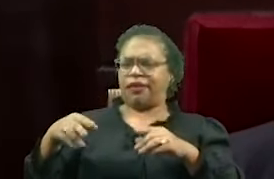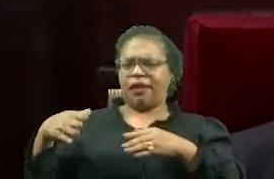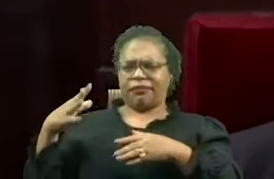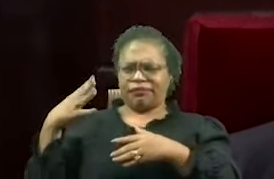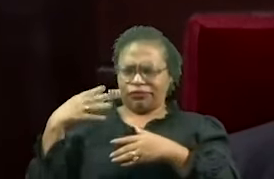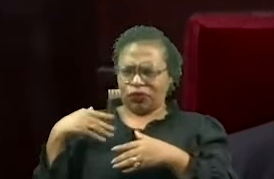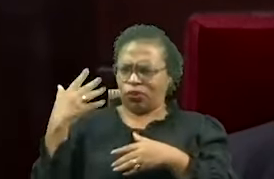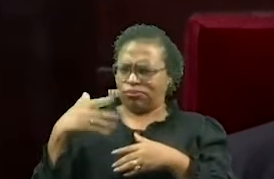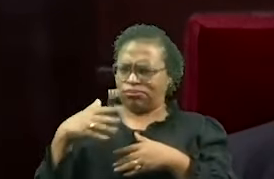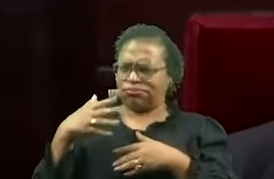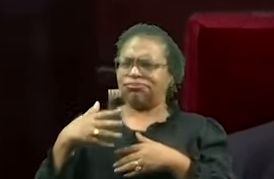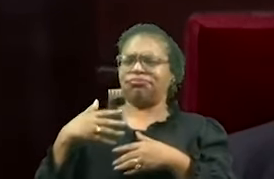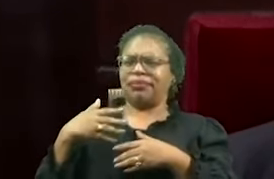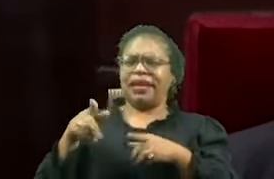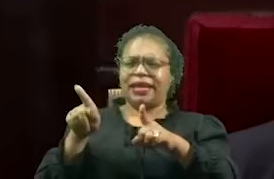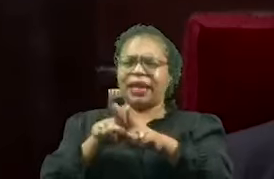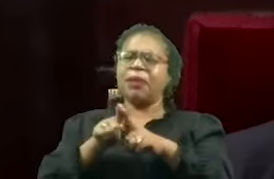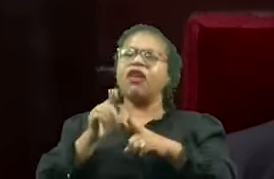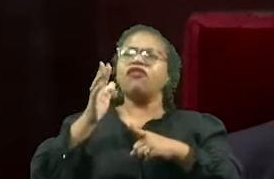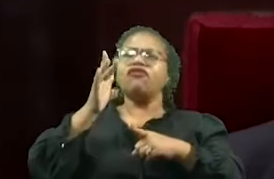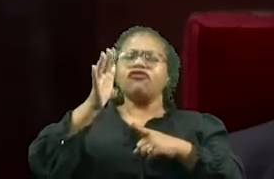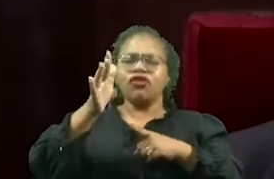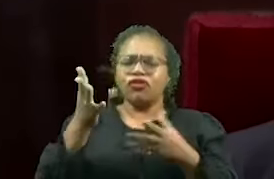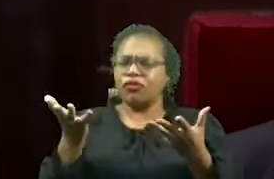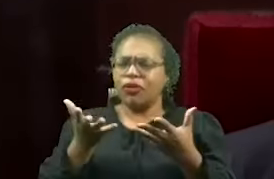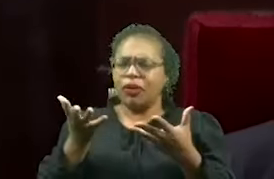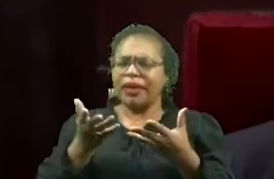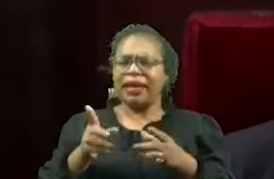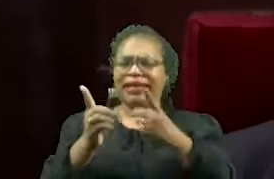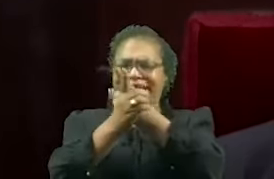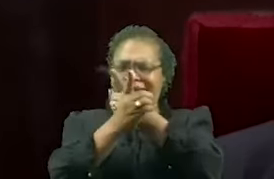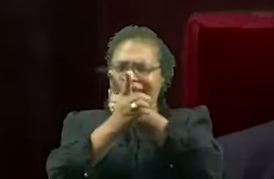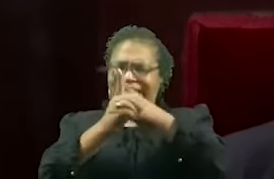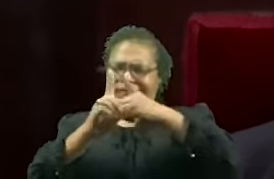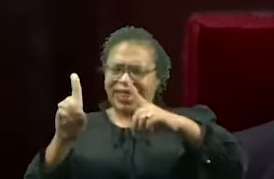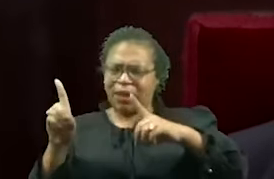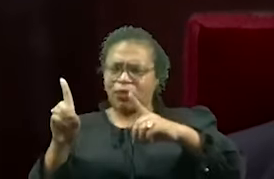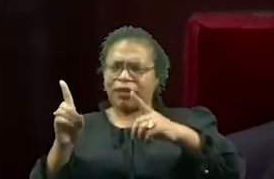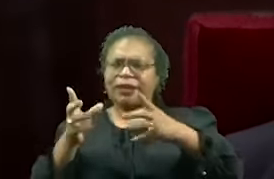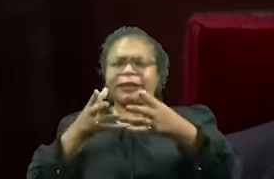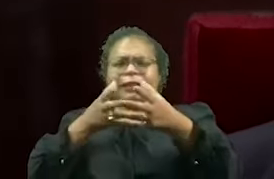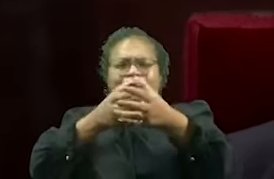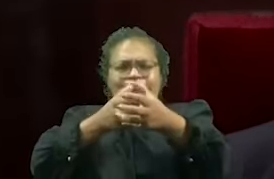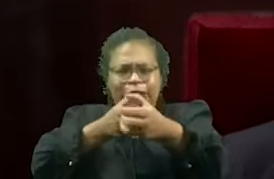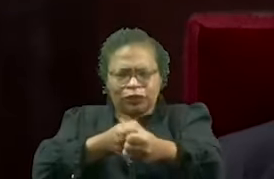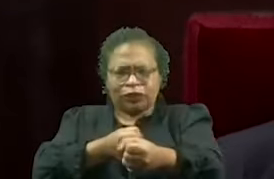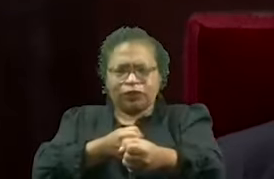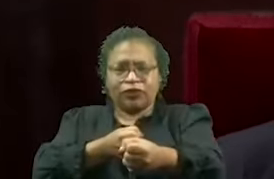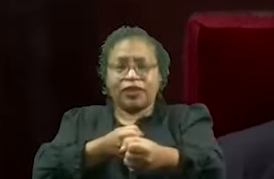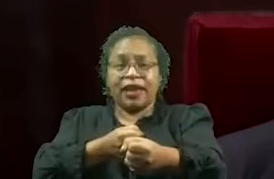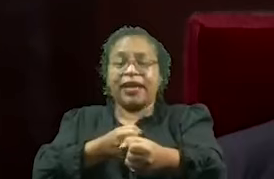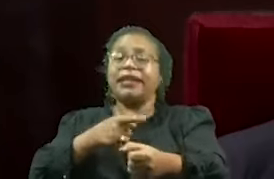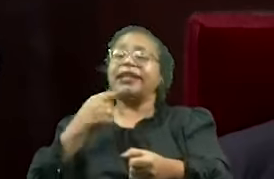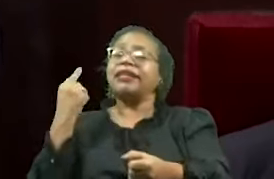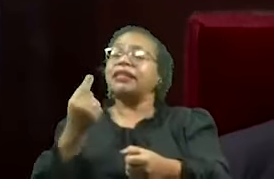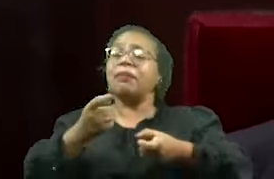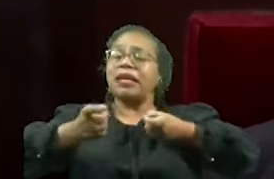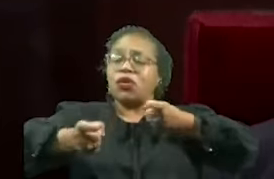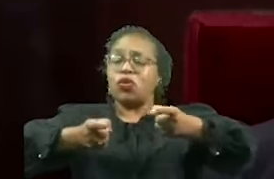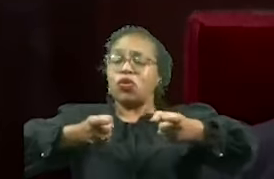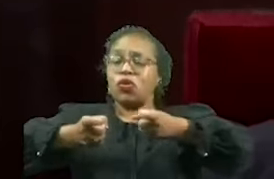es comprometernos con la democracia y asegurar que el poder siempre esté en manos del pueblo